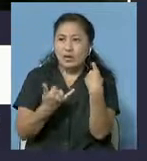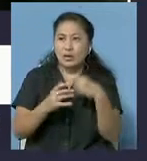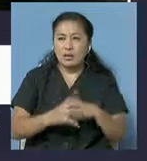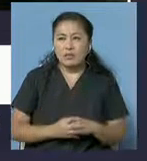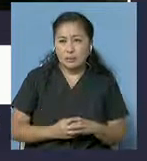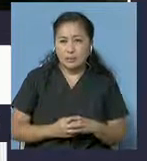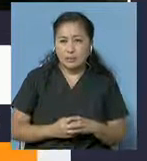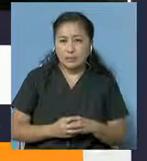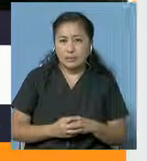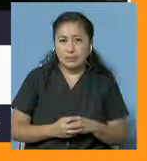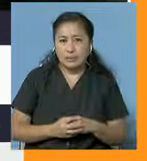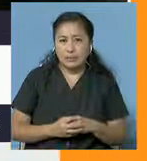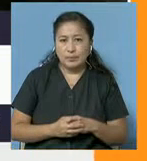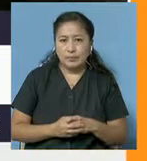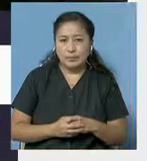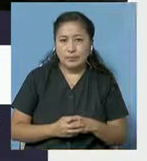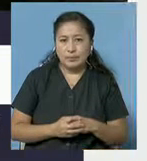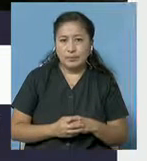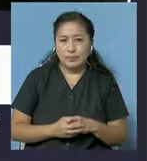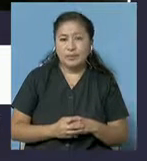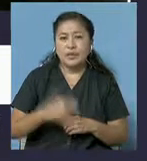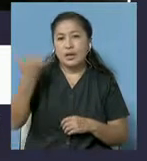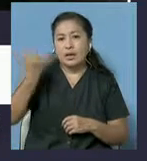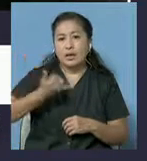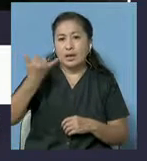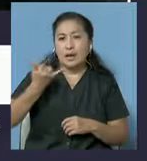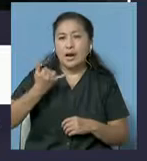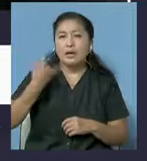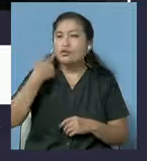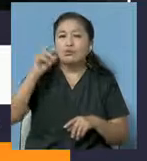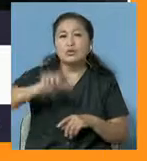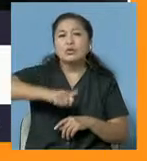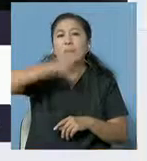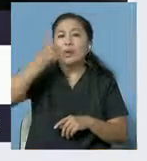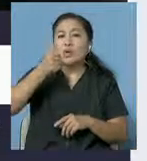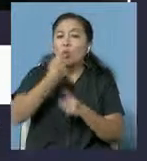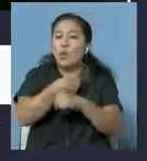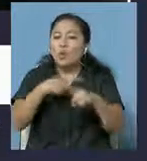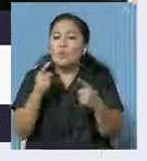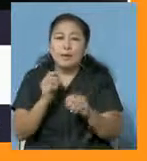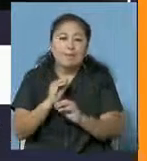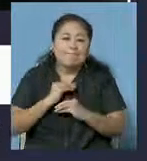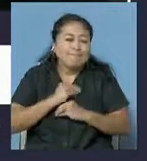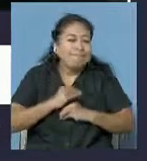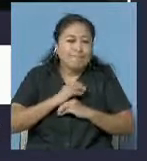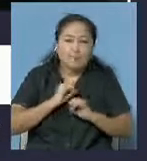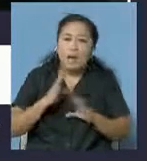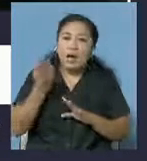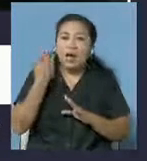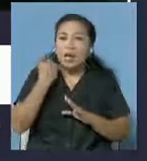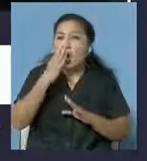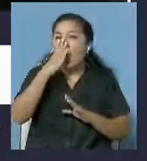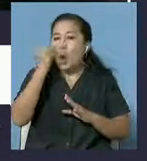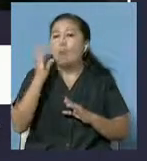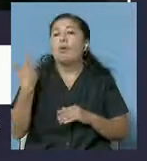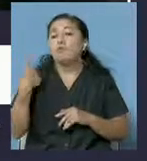de anécdotas, lleno de gloria, lleno de sinsabores. Yo te había con Gimnasia,